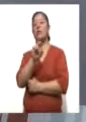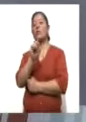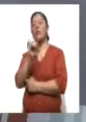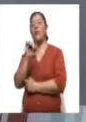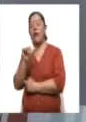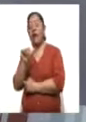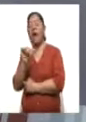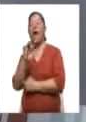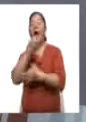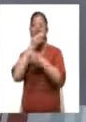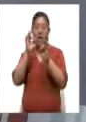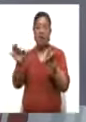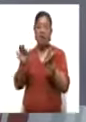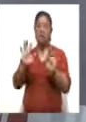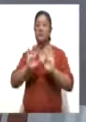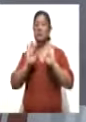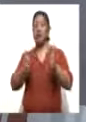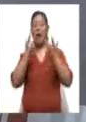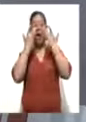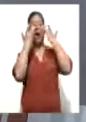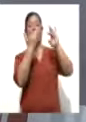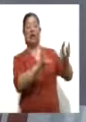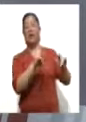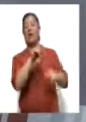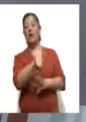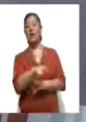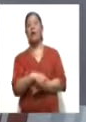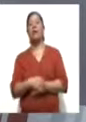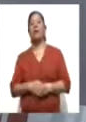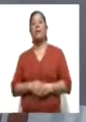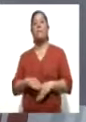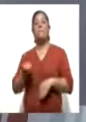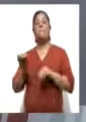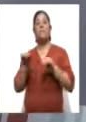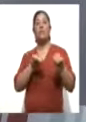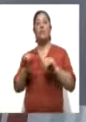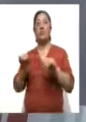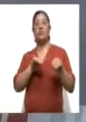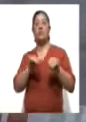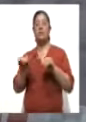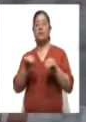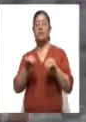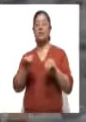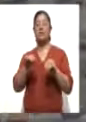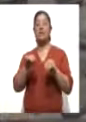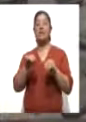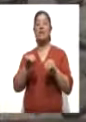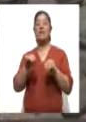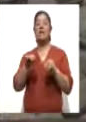anunció su salida del partido político Movimiento de Regeneración Nacional.